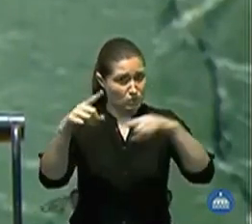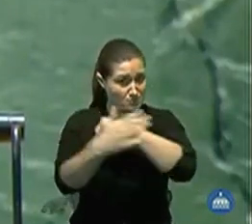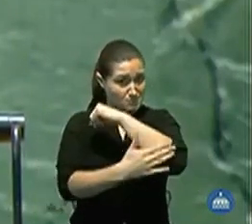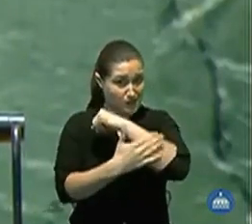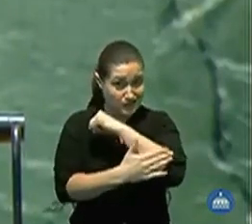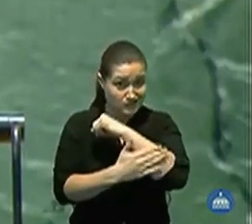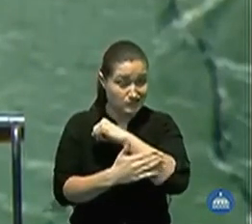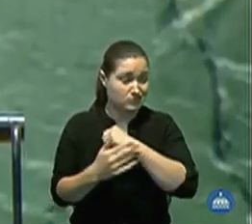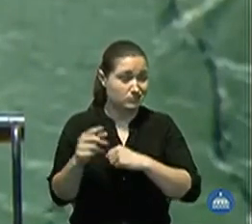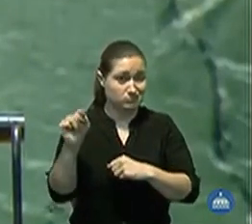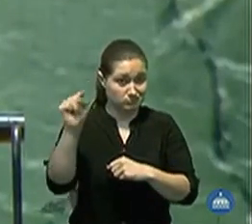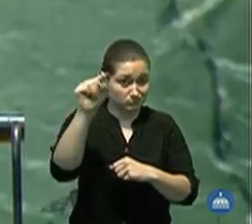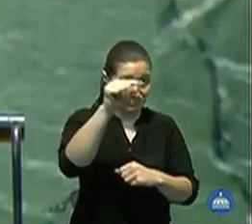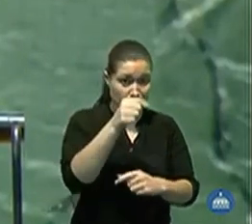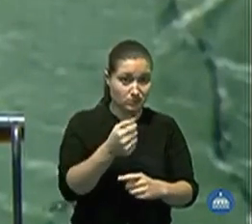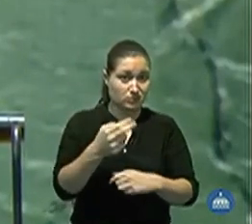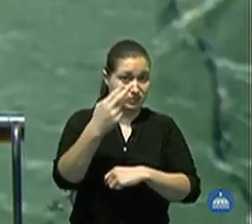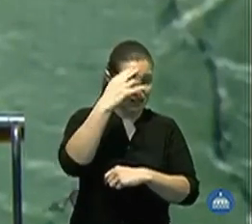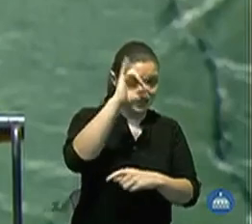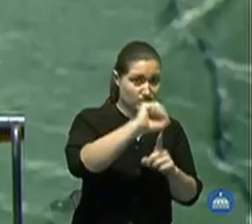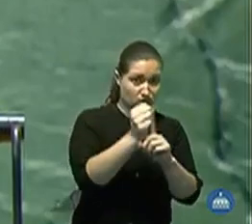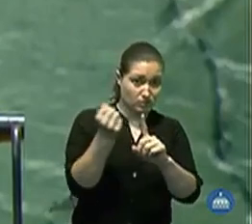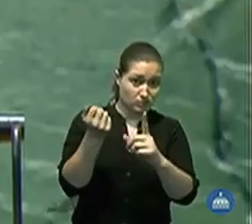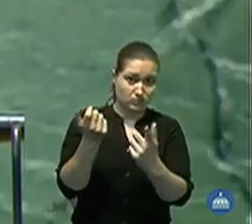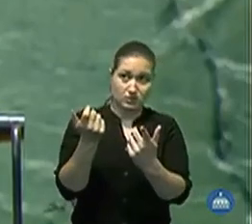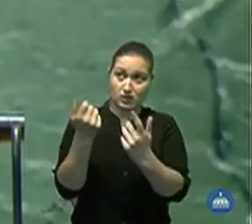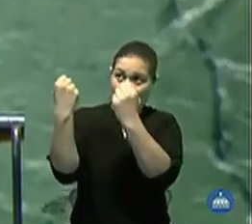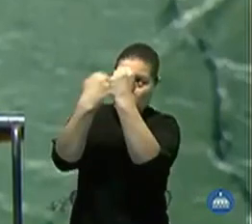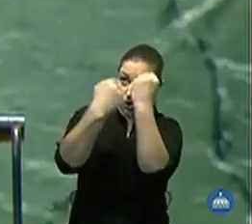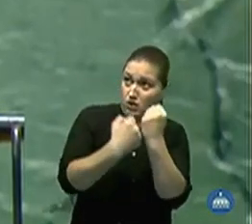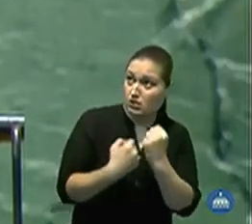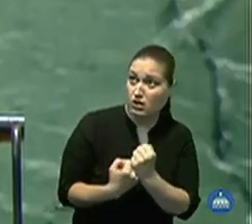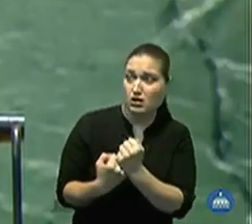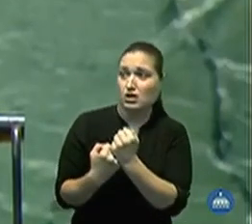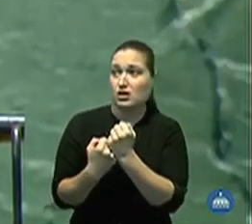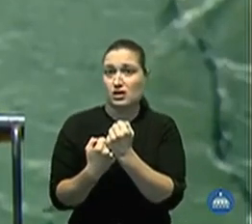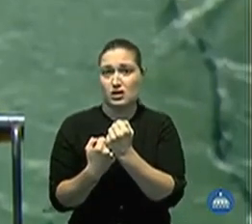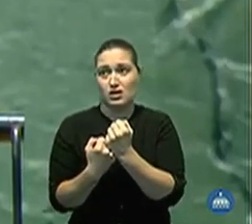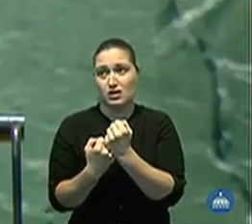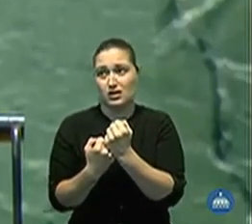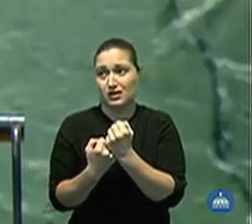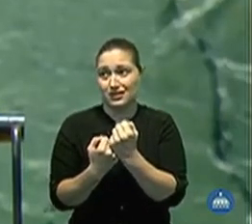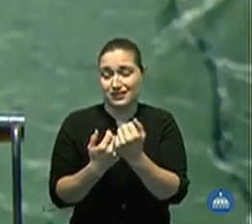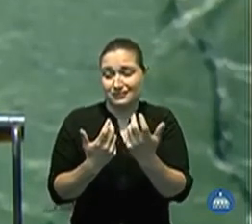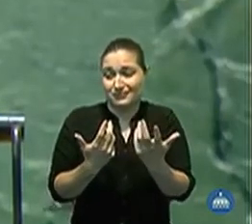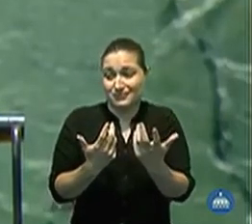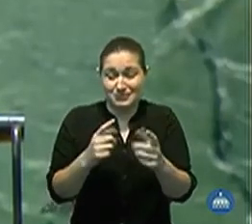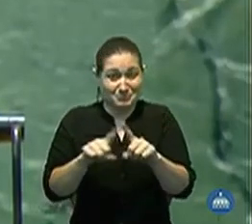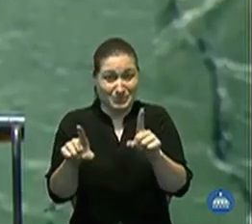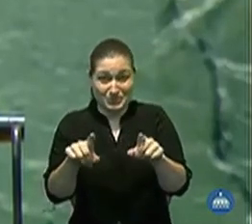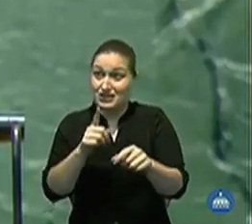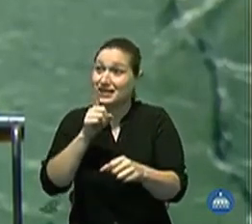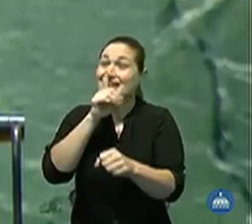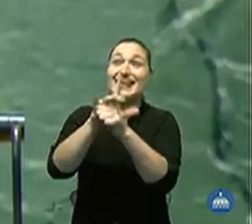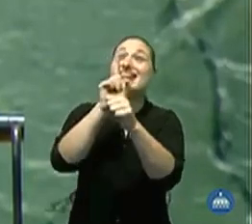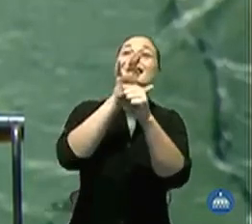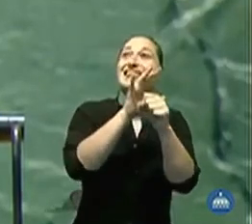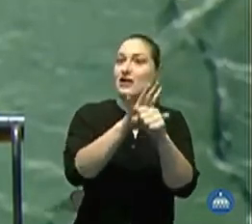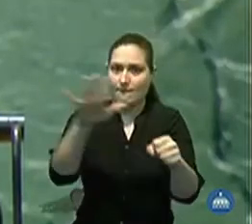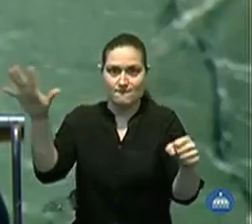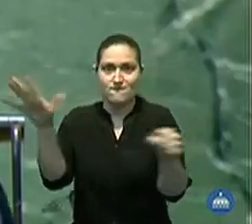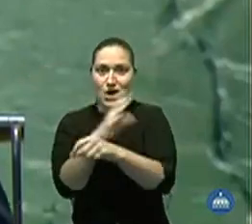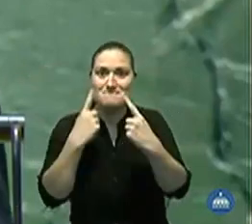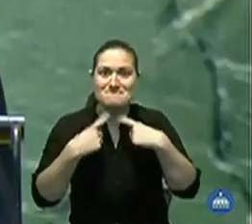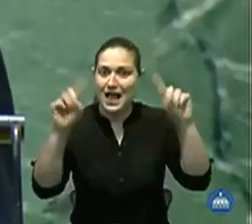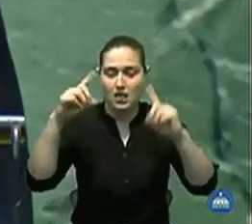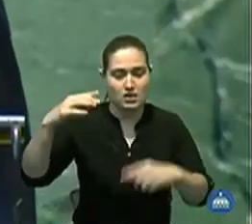situación haitiana o que se han comprometido con su solución no hayan cumplido plenamente con sus promesas. Mientras la